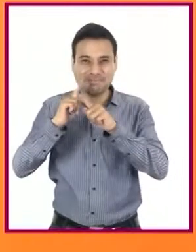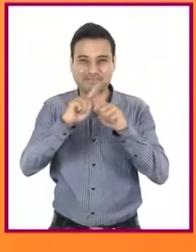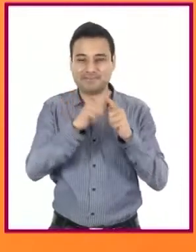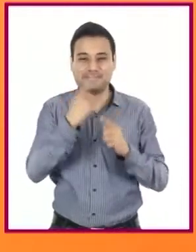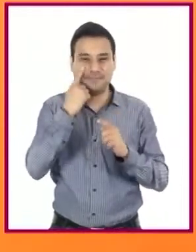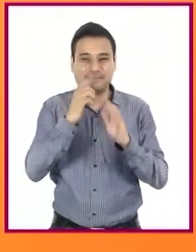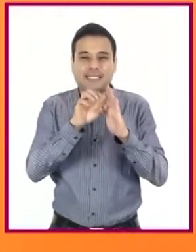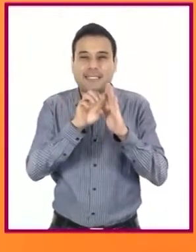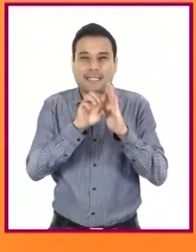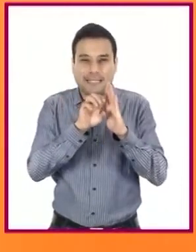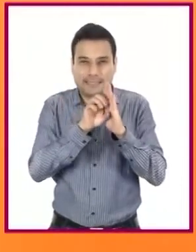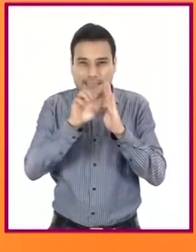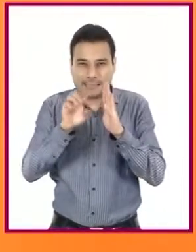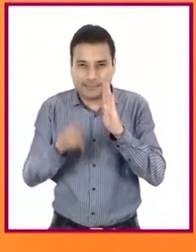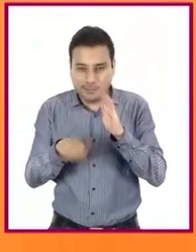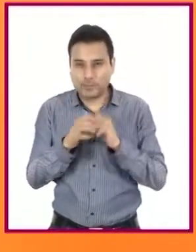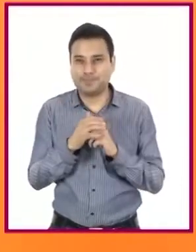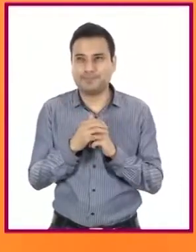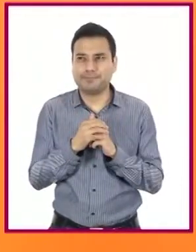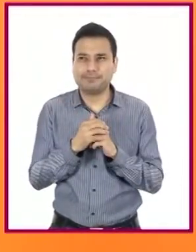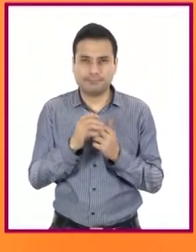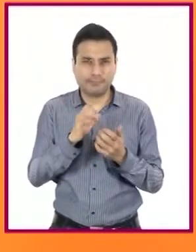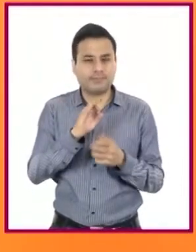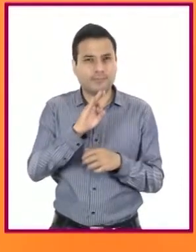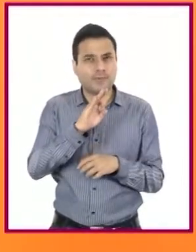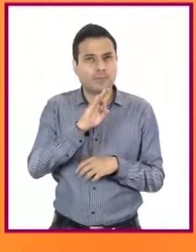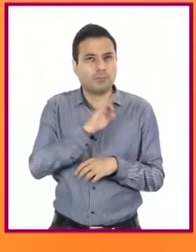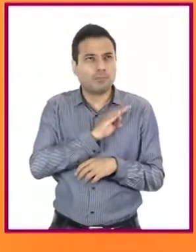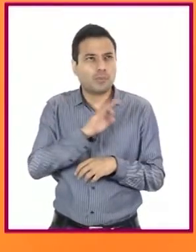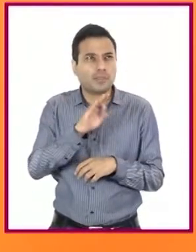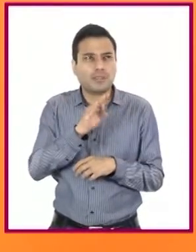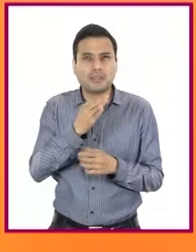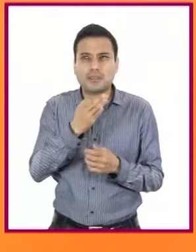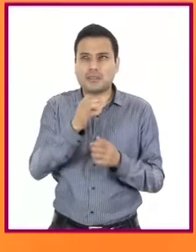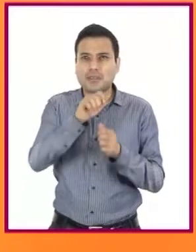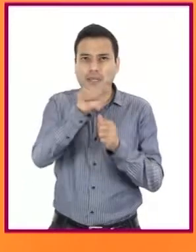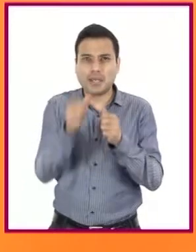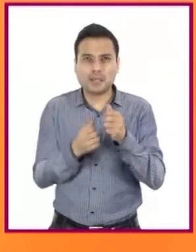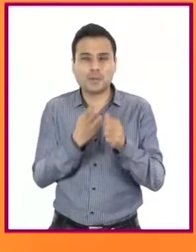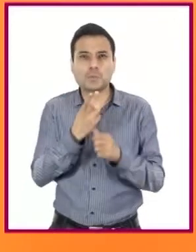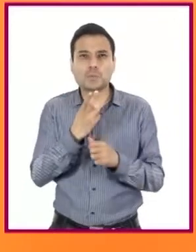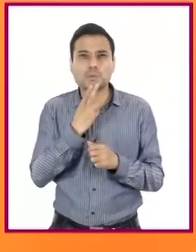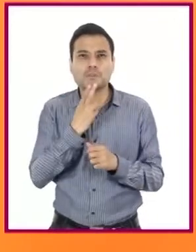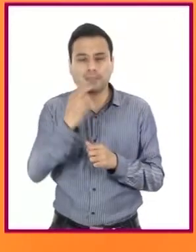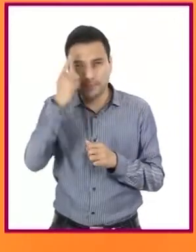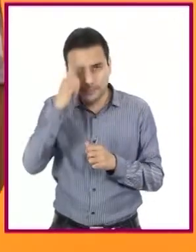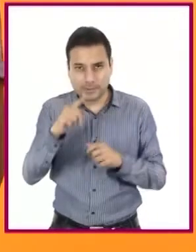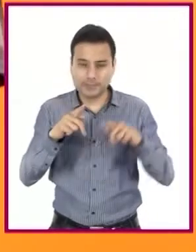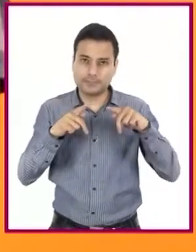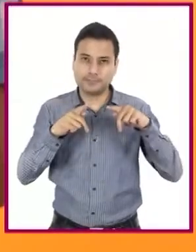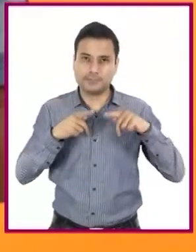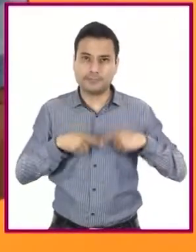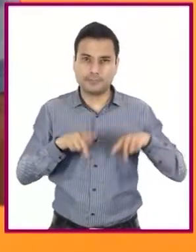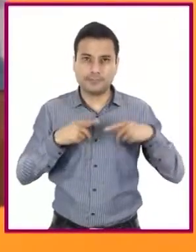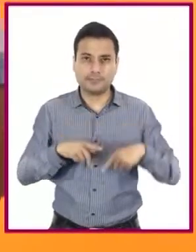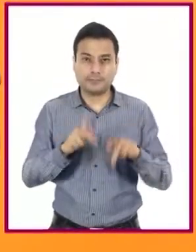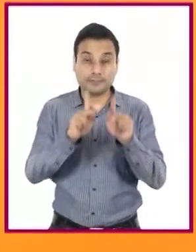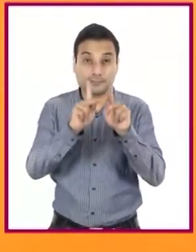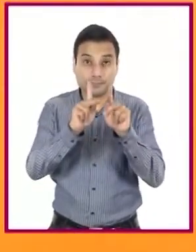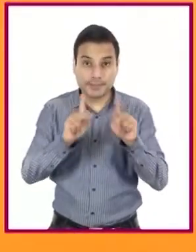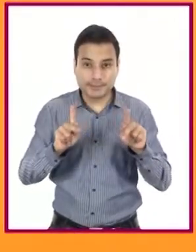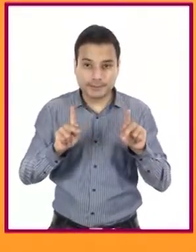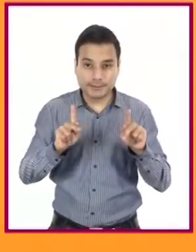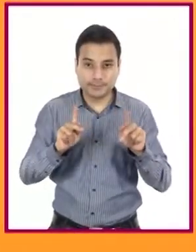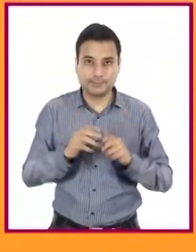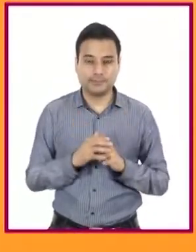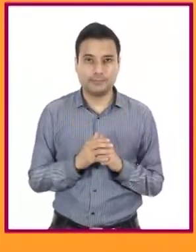a partir de una propuesta interdisciplinaria, el arte funcione como un mecanismo de construcción de paz? Para esta